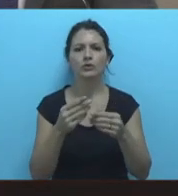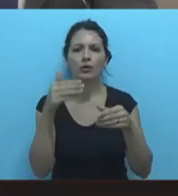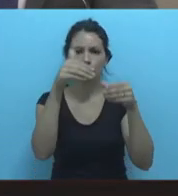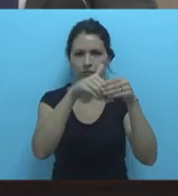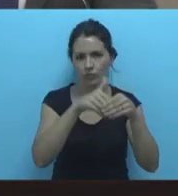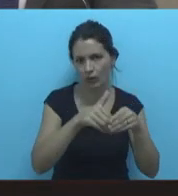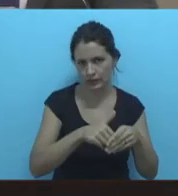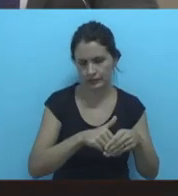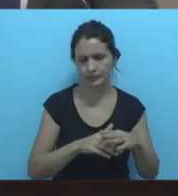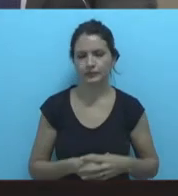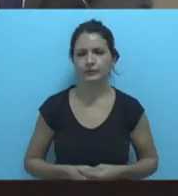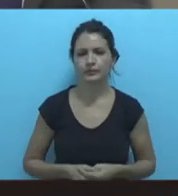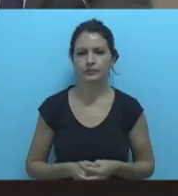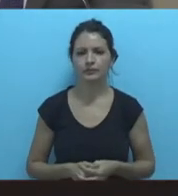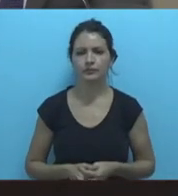los proyectos.